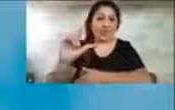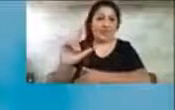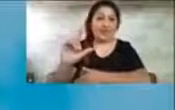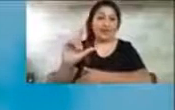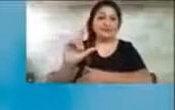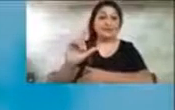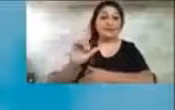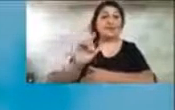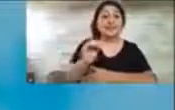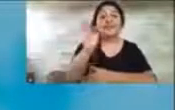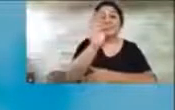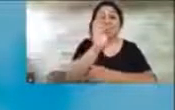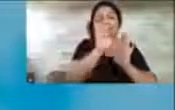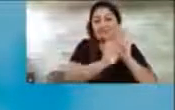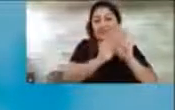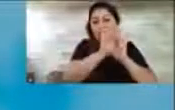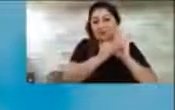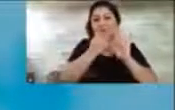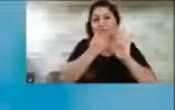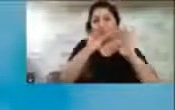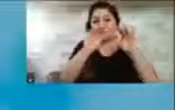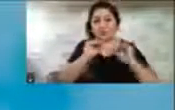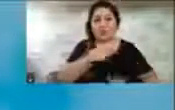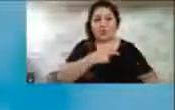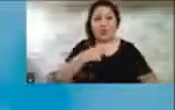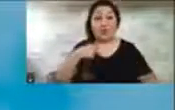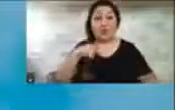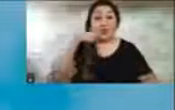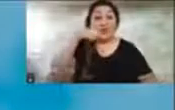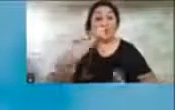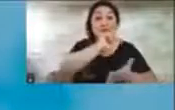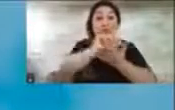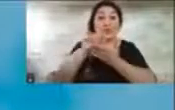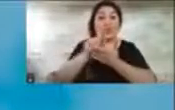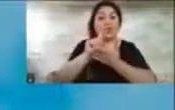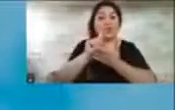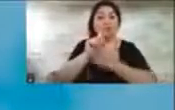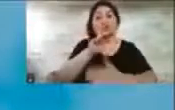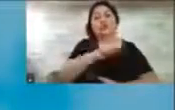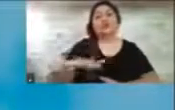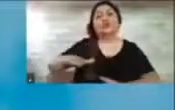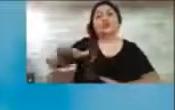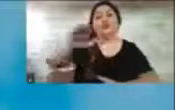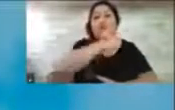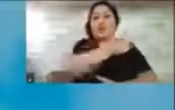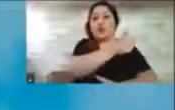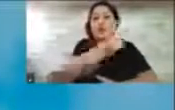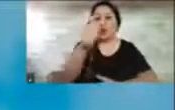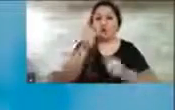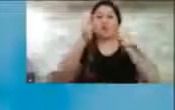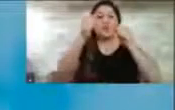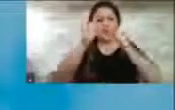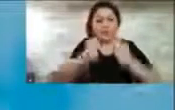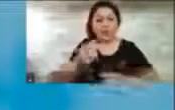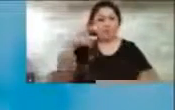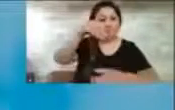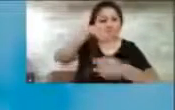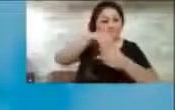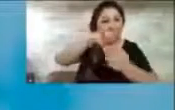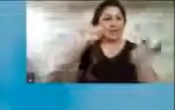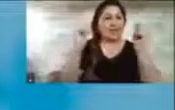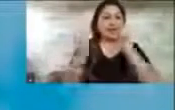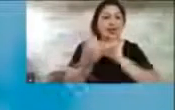este sitio es un lugar en donde todos somos protagonistas y todos podemos ser parte del cambio por eso